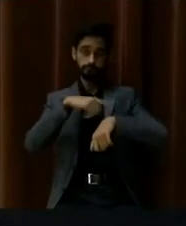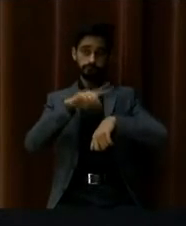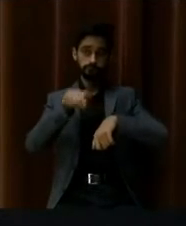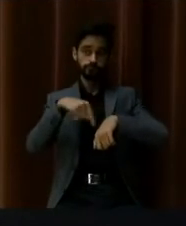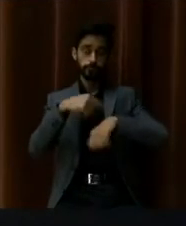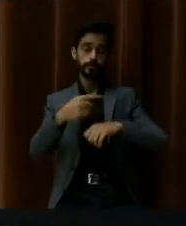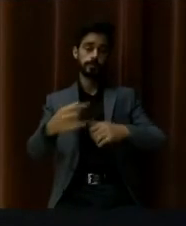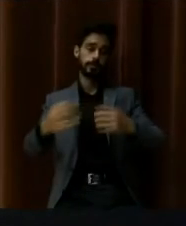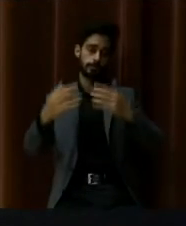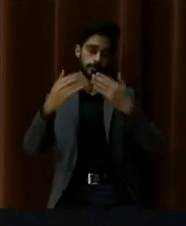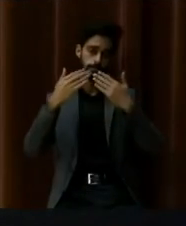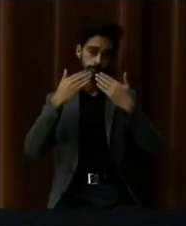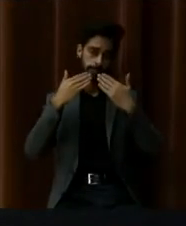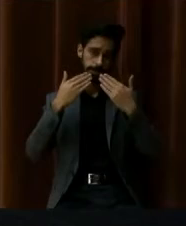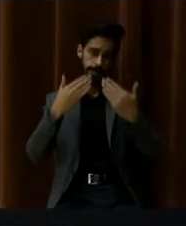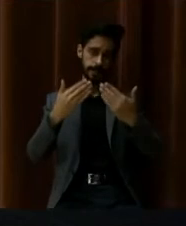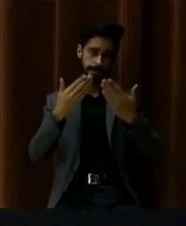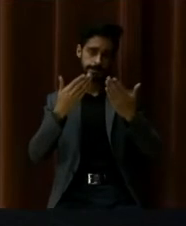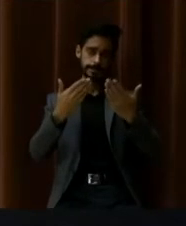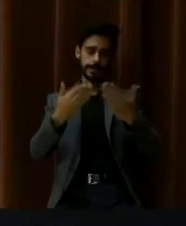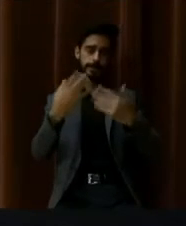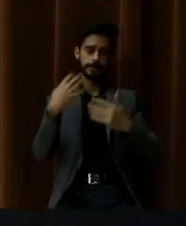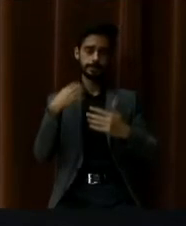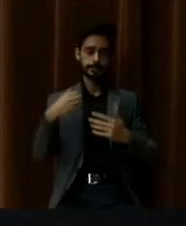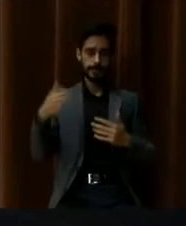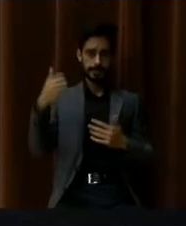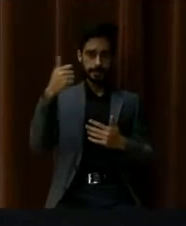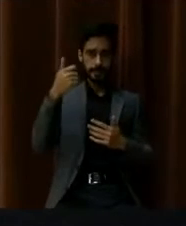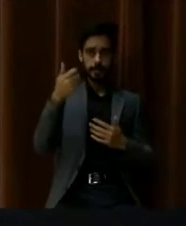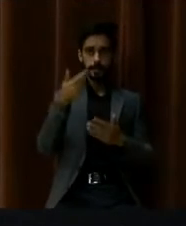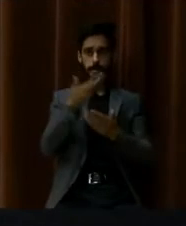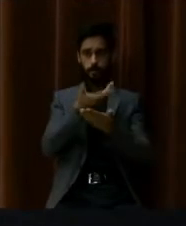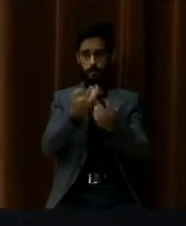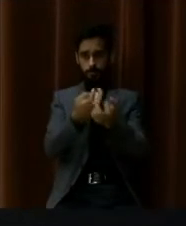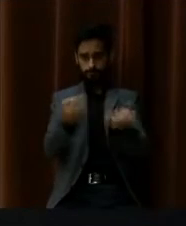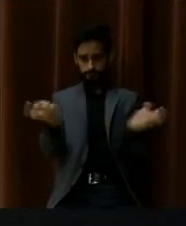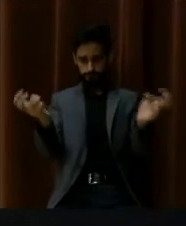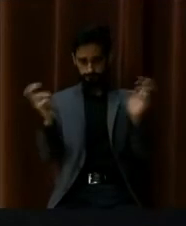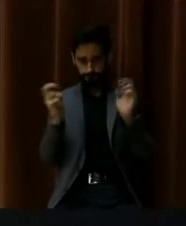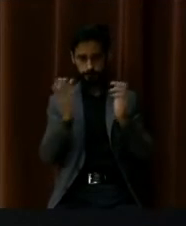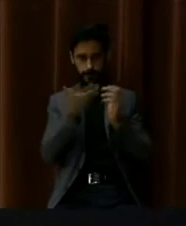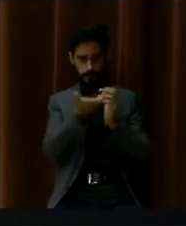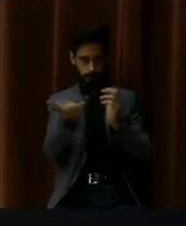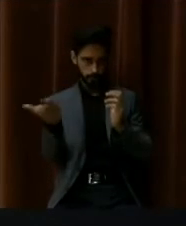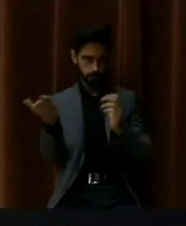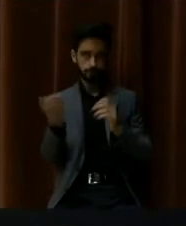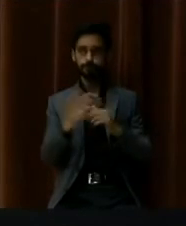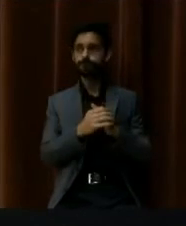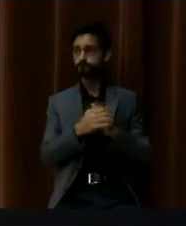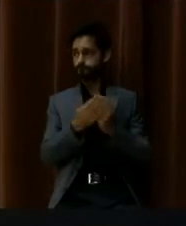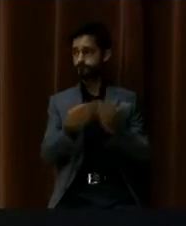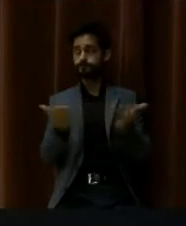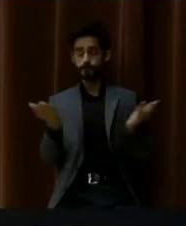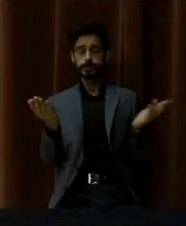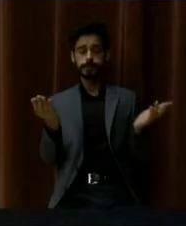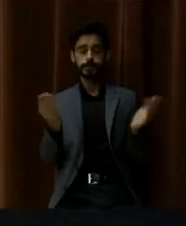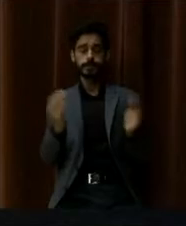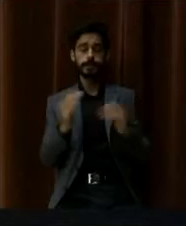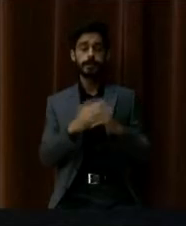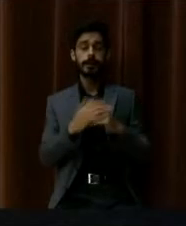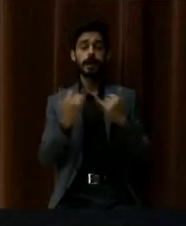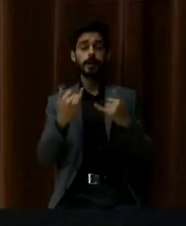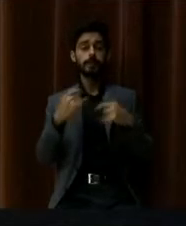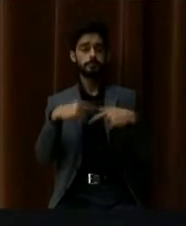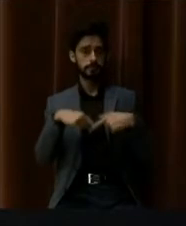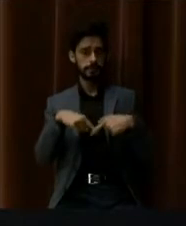muchas gracias secretario y muchas gracias a todo el componente de trabajo usted se lo acompaño en la mañana de hoy y regresamos